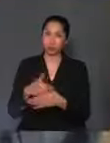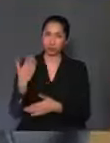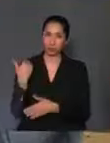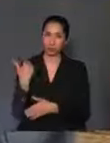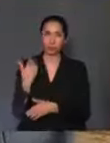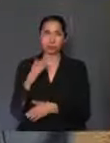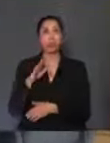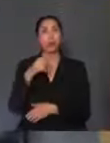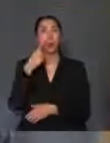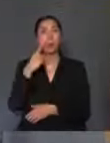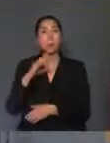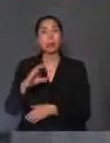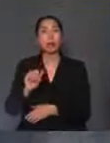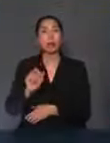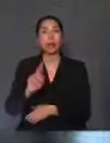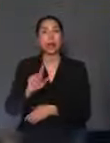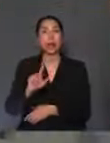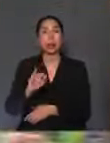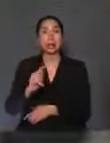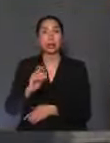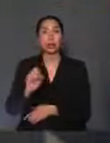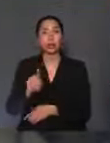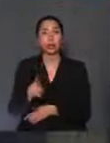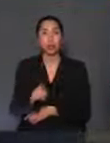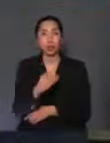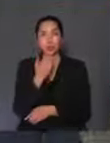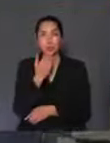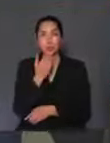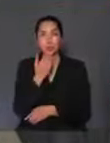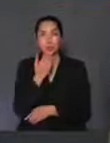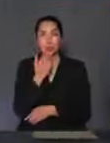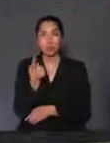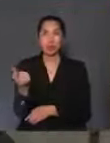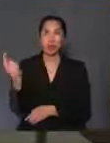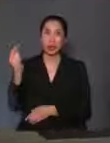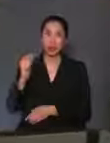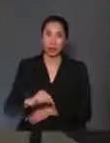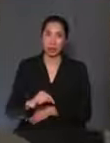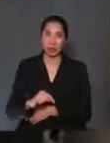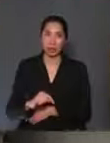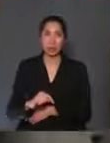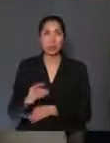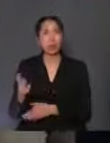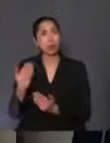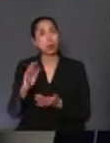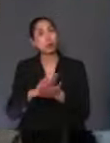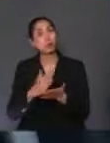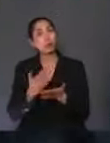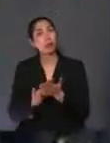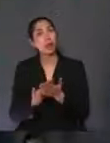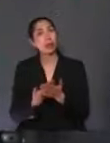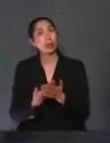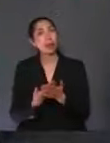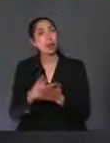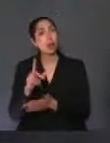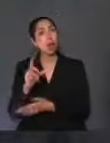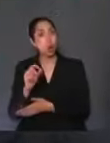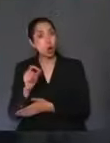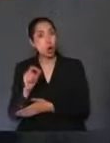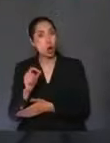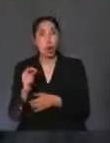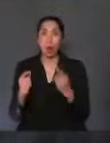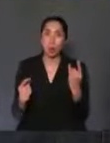Carlito. Vengan acá, mire, acá tenemos de esas cosas que pasan solo en este tipo de elecciones. Venga, Carlito, ¿cómo está usted? Del Colo-Colo, de la U. ¿Cómo